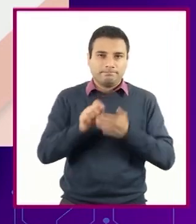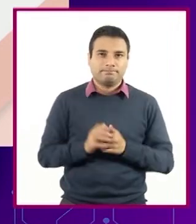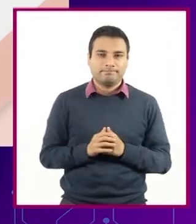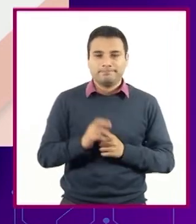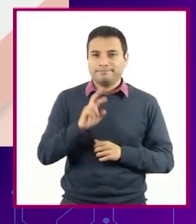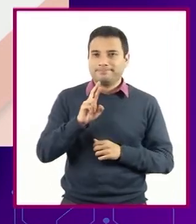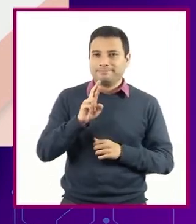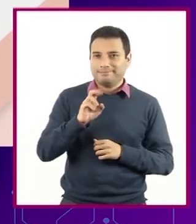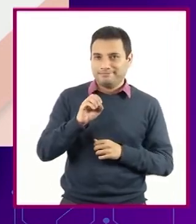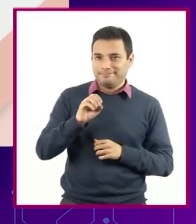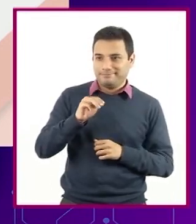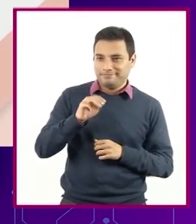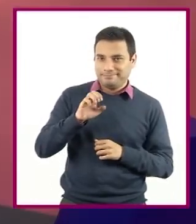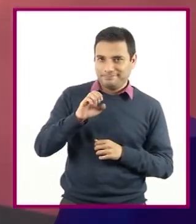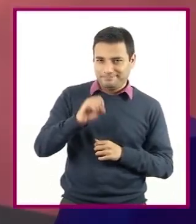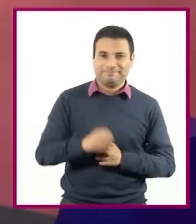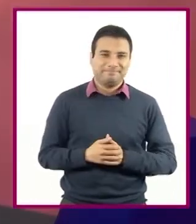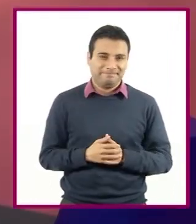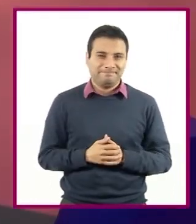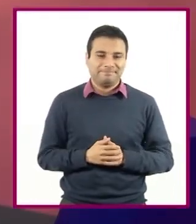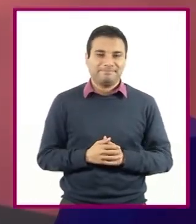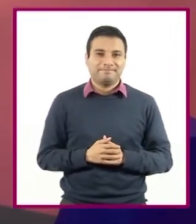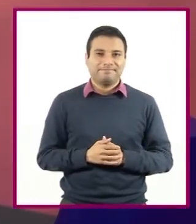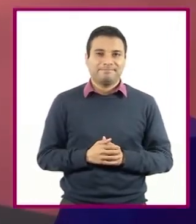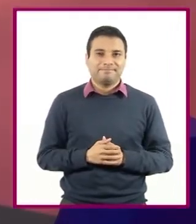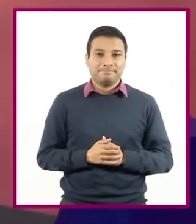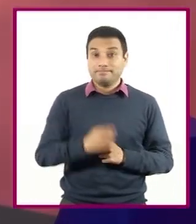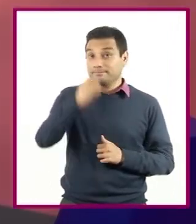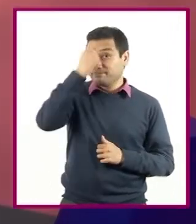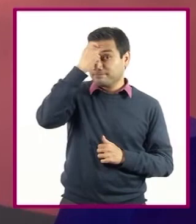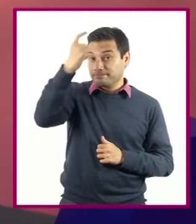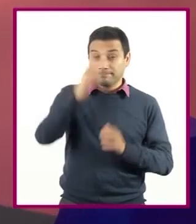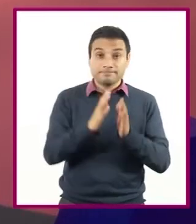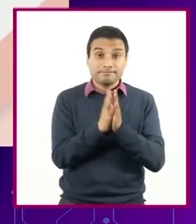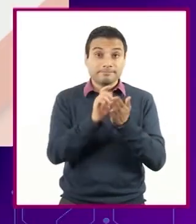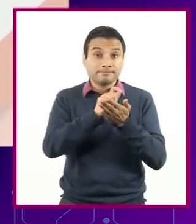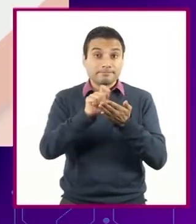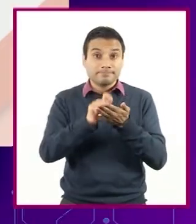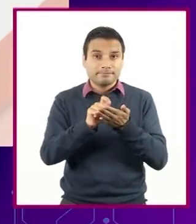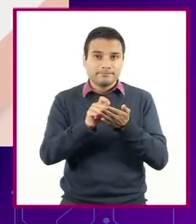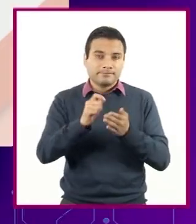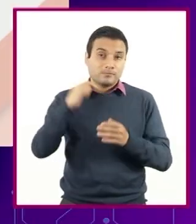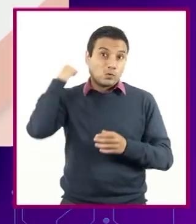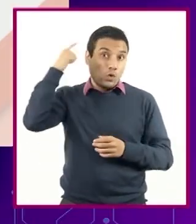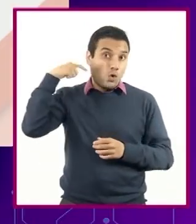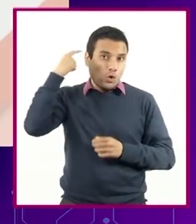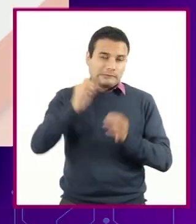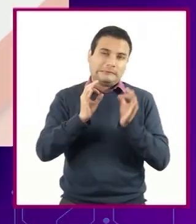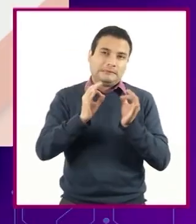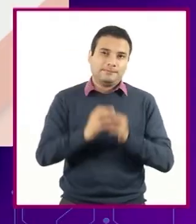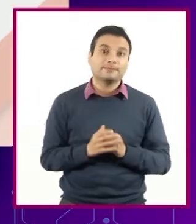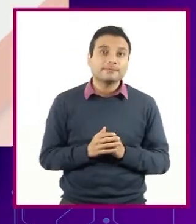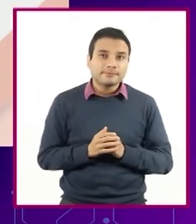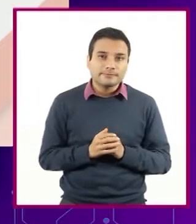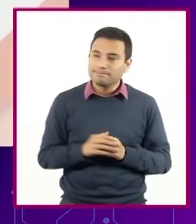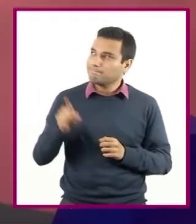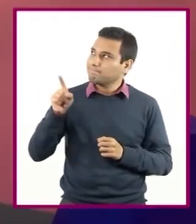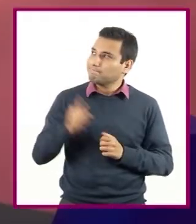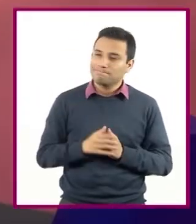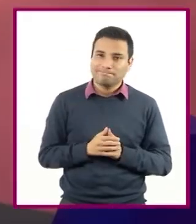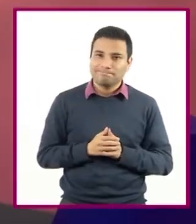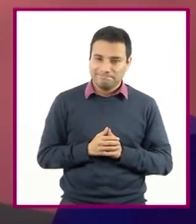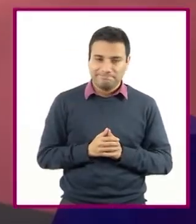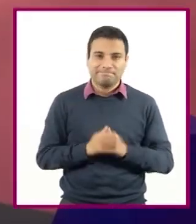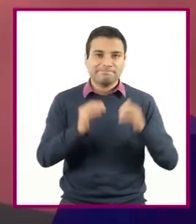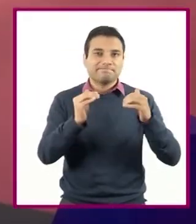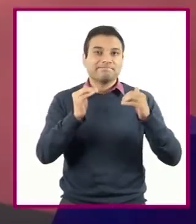el enamorado de Julieta. Autor de Elogio de la locura. Erasmo de Rotterdam.